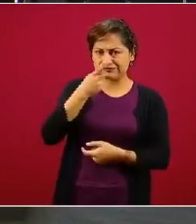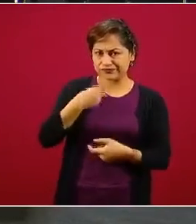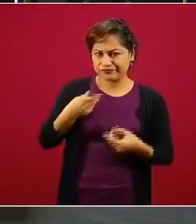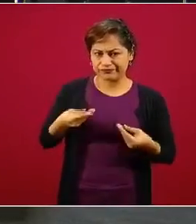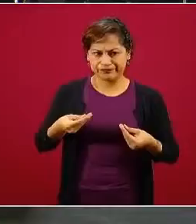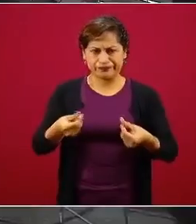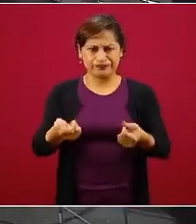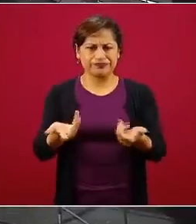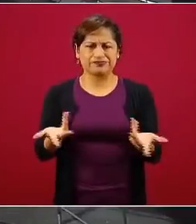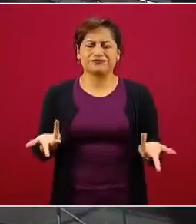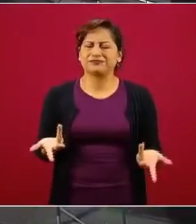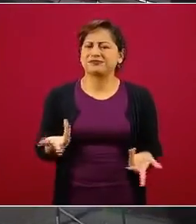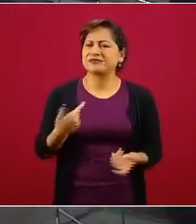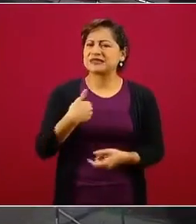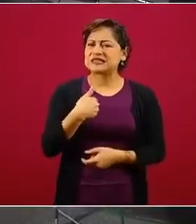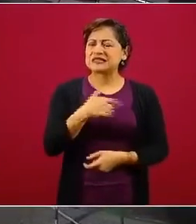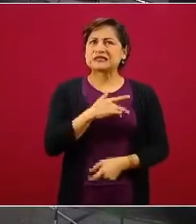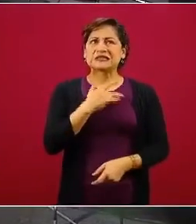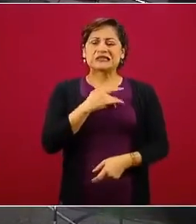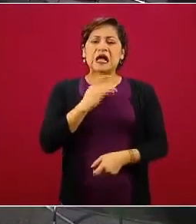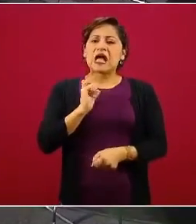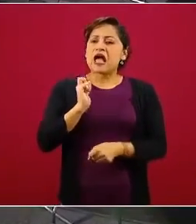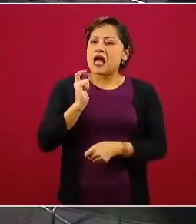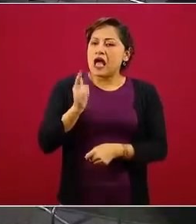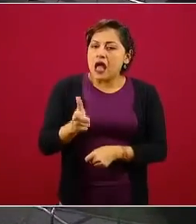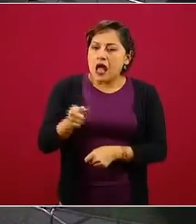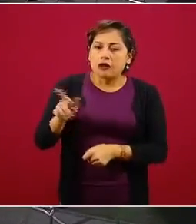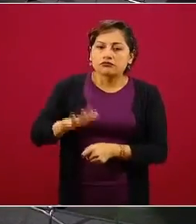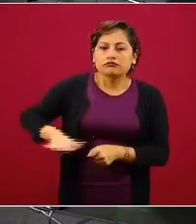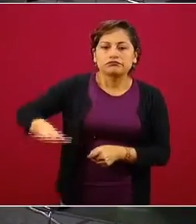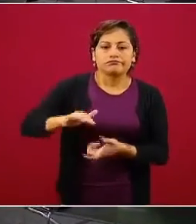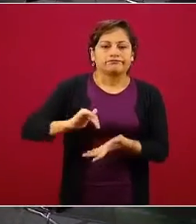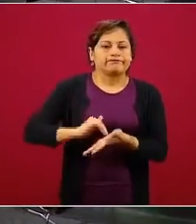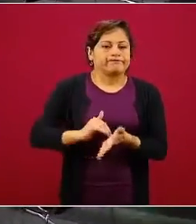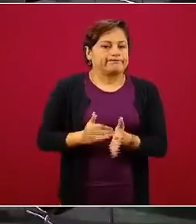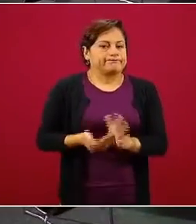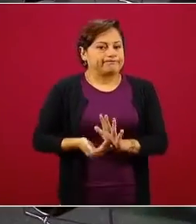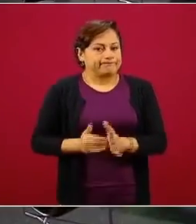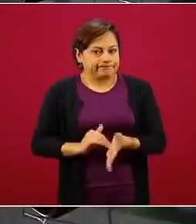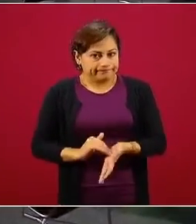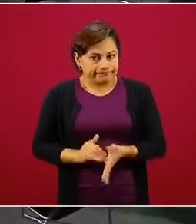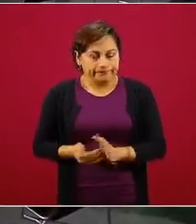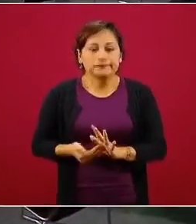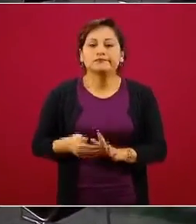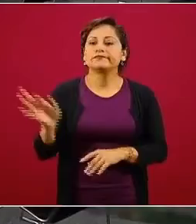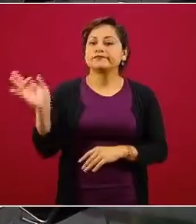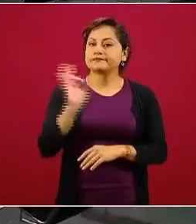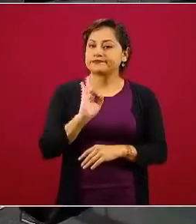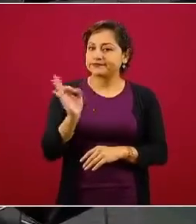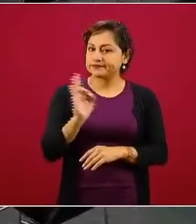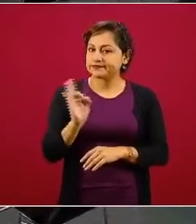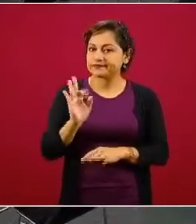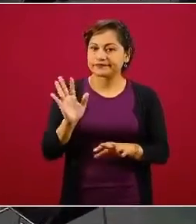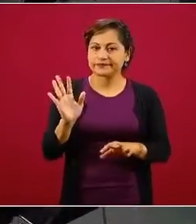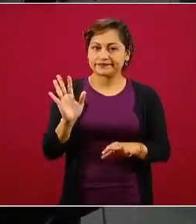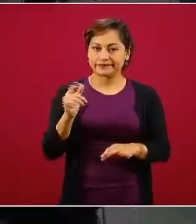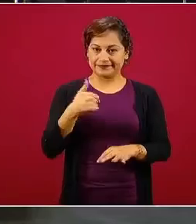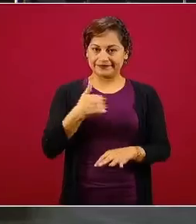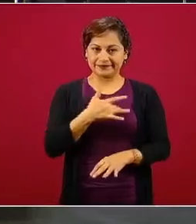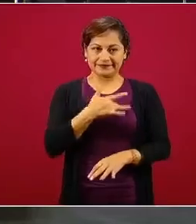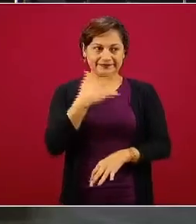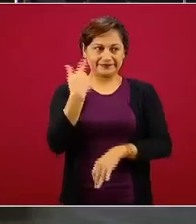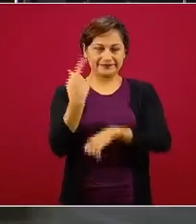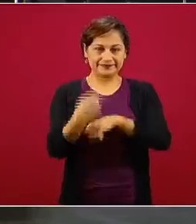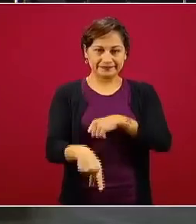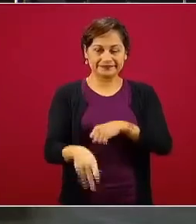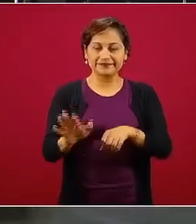hay un manejo de las cosas y me parece que eso es muy peligroso, porque no sé hasta dónde. Se me olvidó